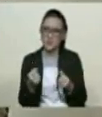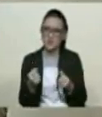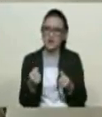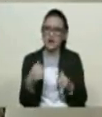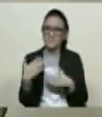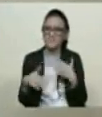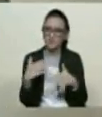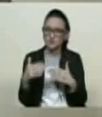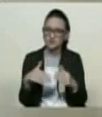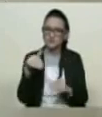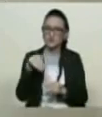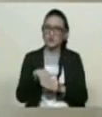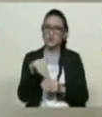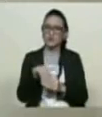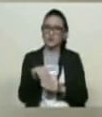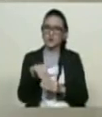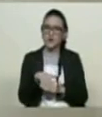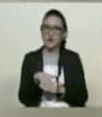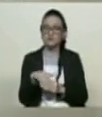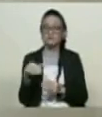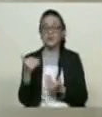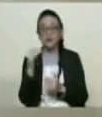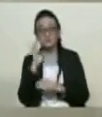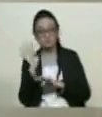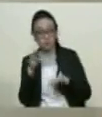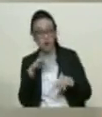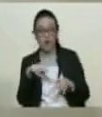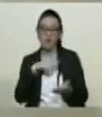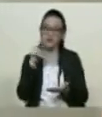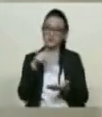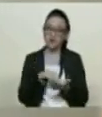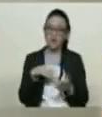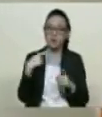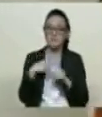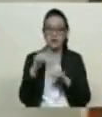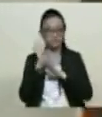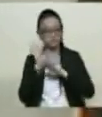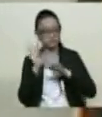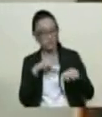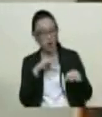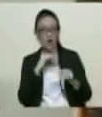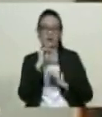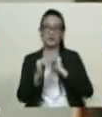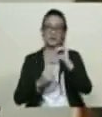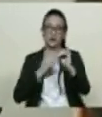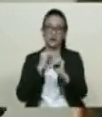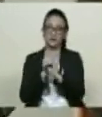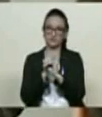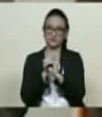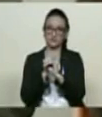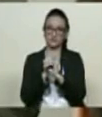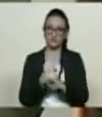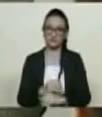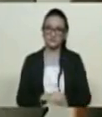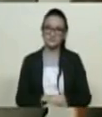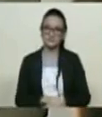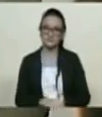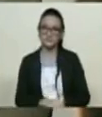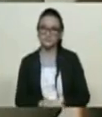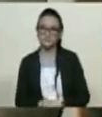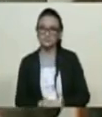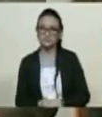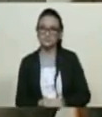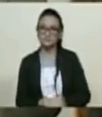procesos electorales, tenemos la observación nacional y tenemos la observación internacional. Dentro de